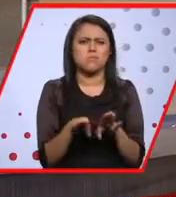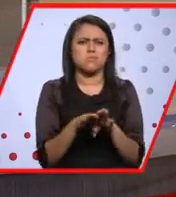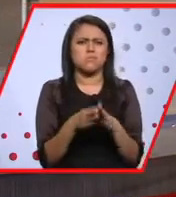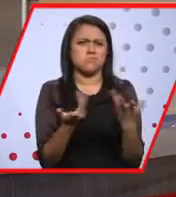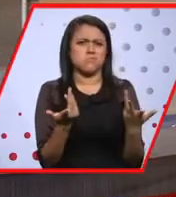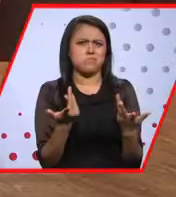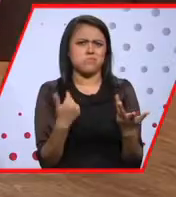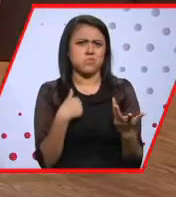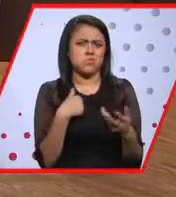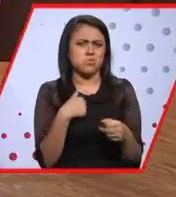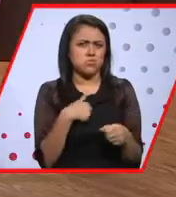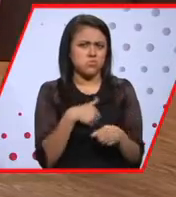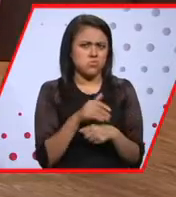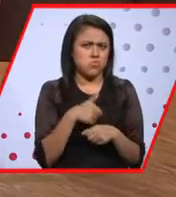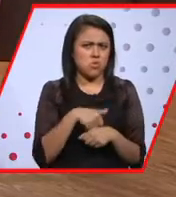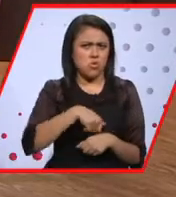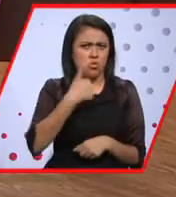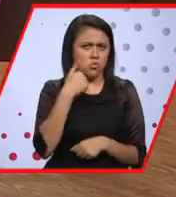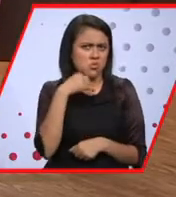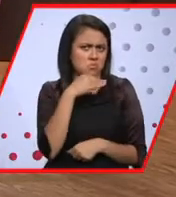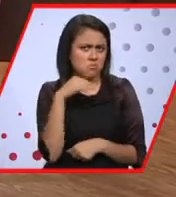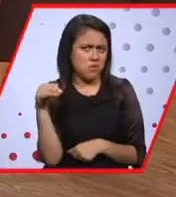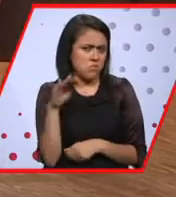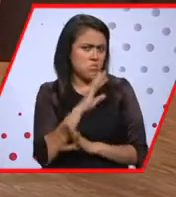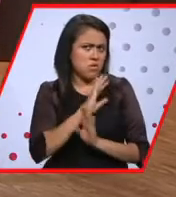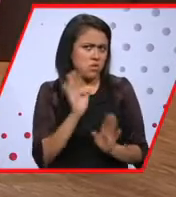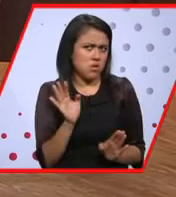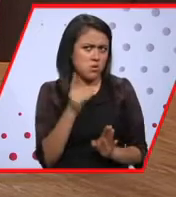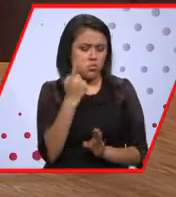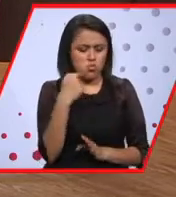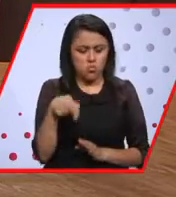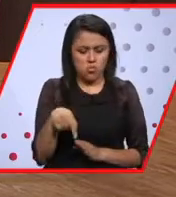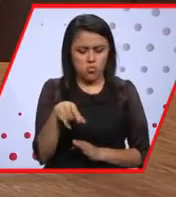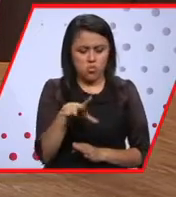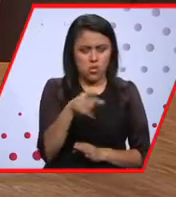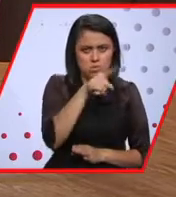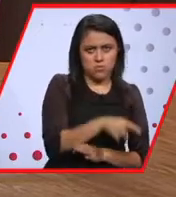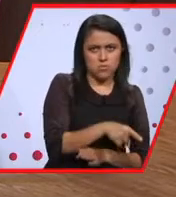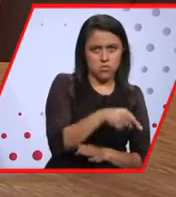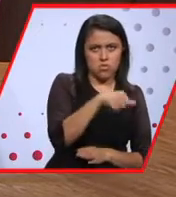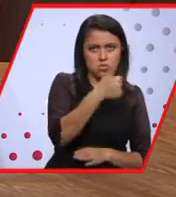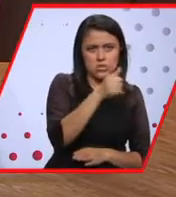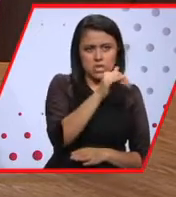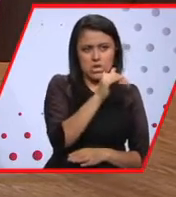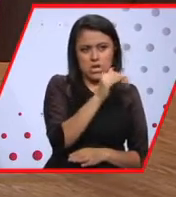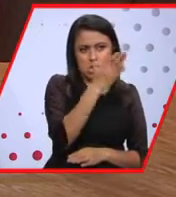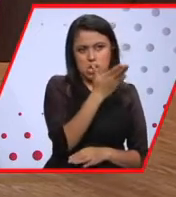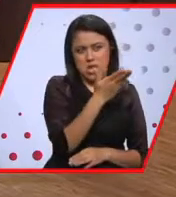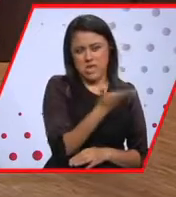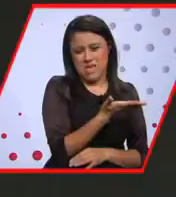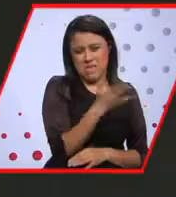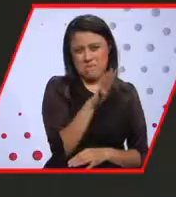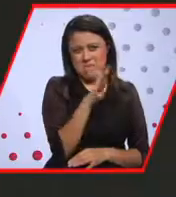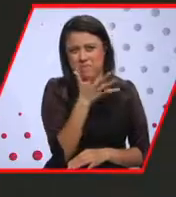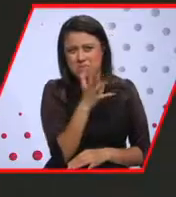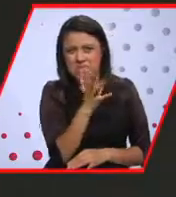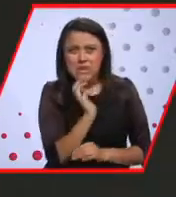Calzo del 11.5 en uno y el 11.75 en el otro.